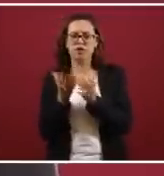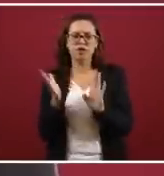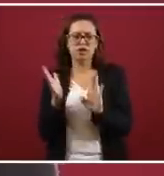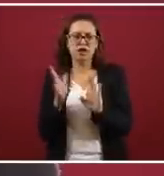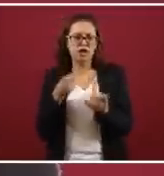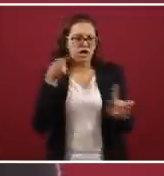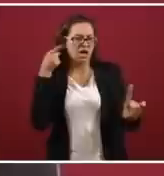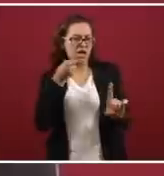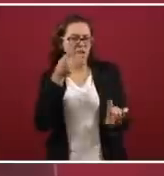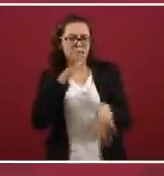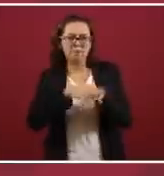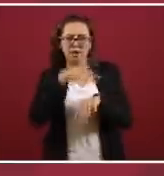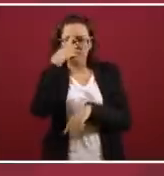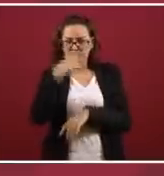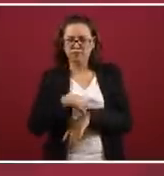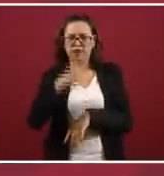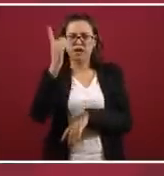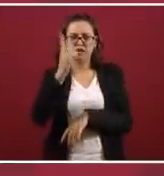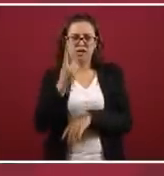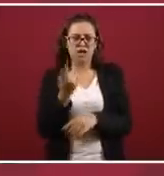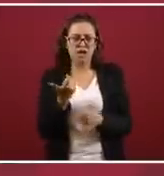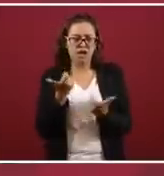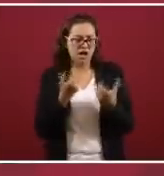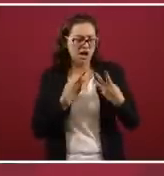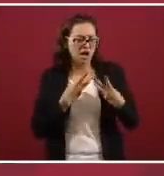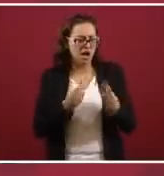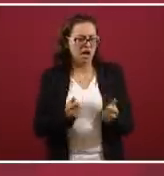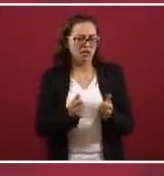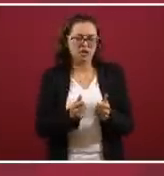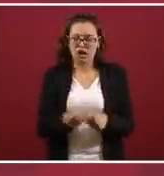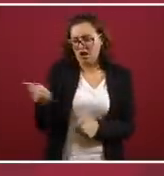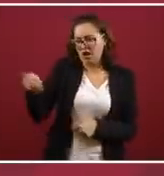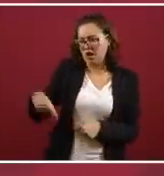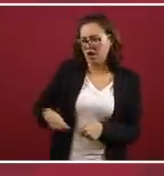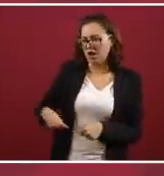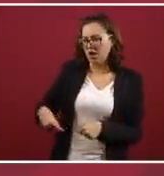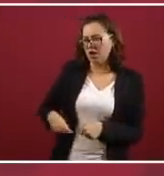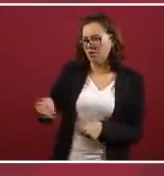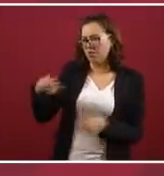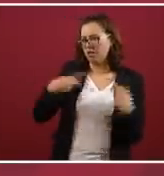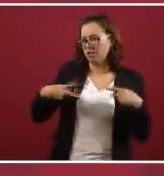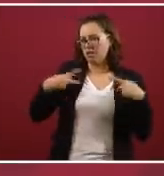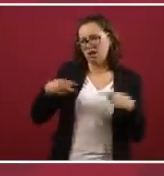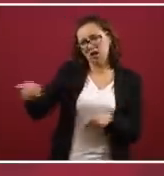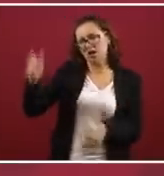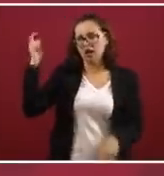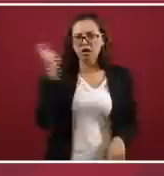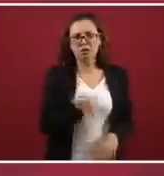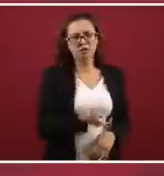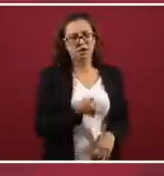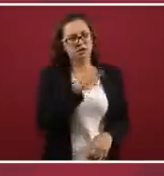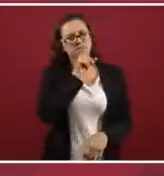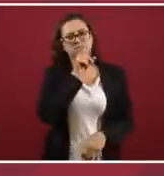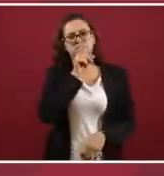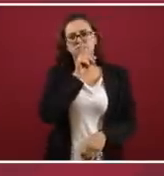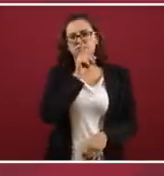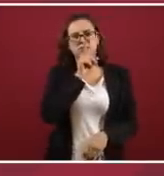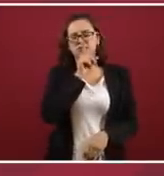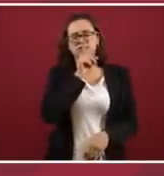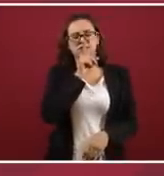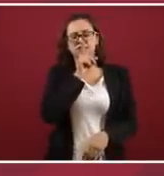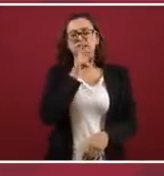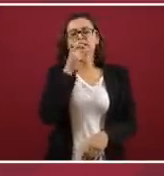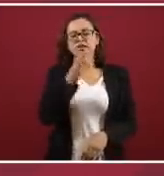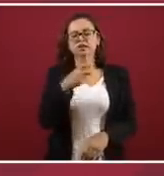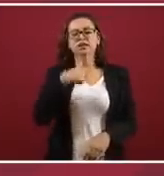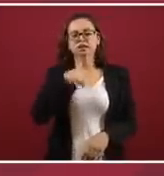fácil de trasladarle los costos a la gente, a los consumidores. Eso es lo que yo quería